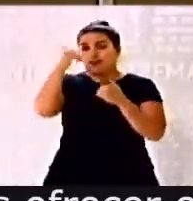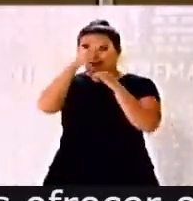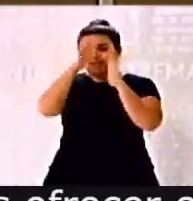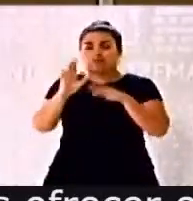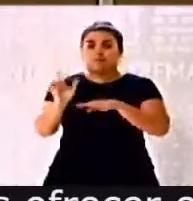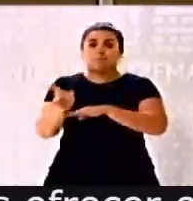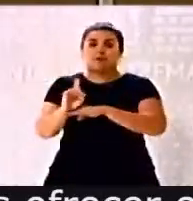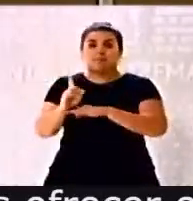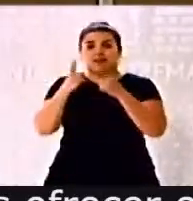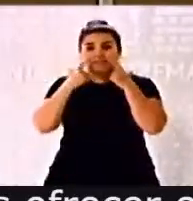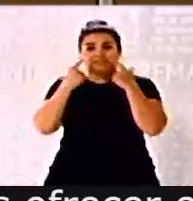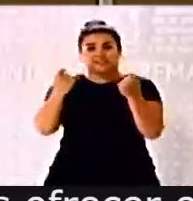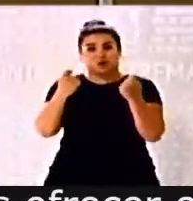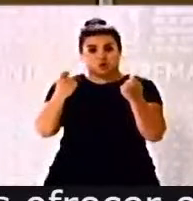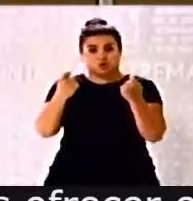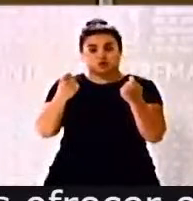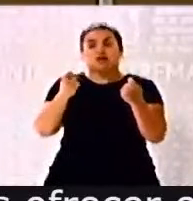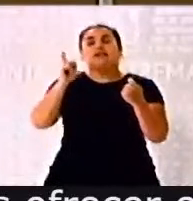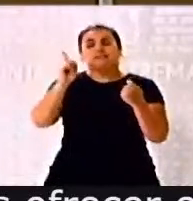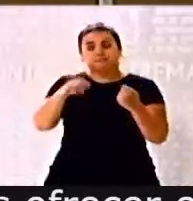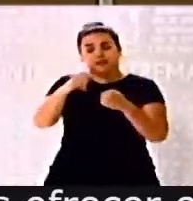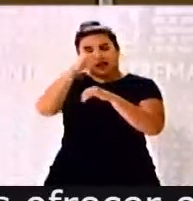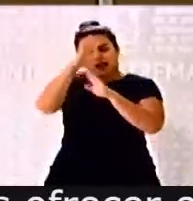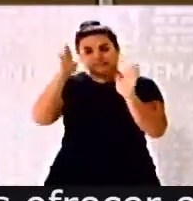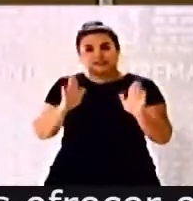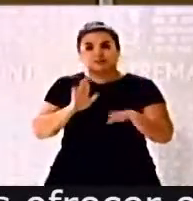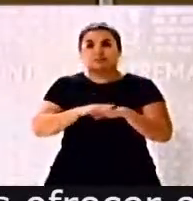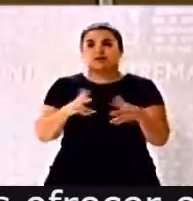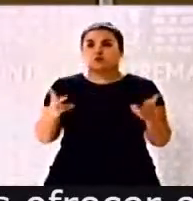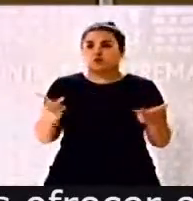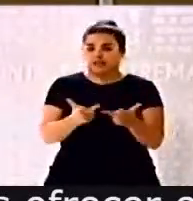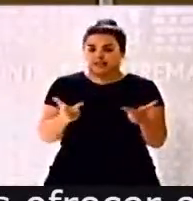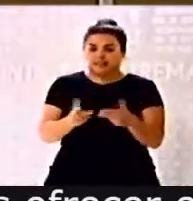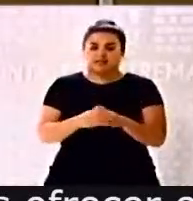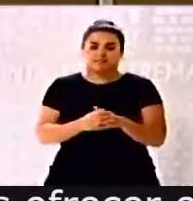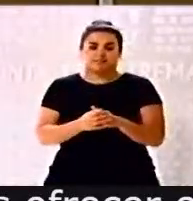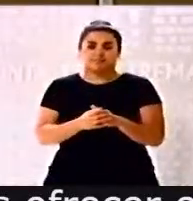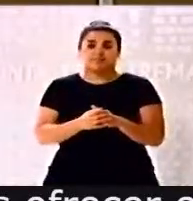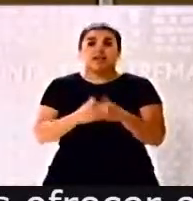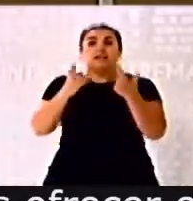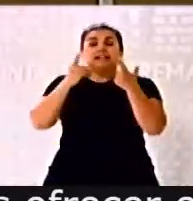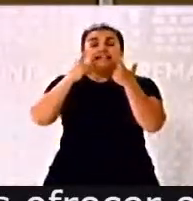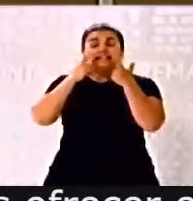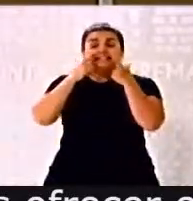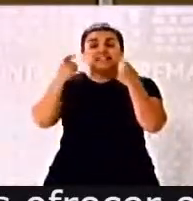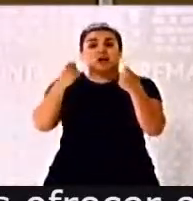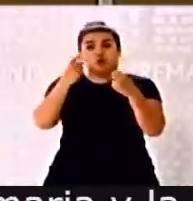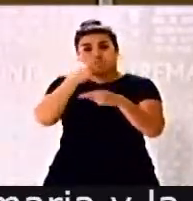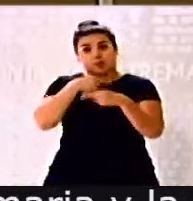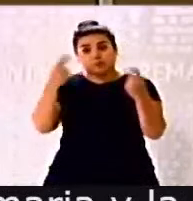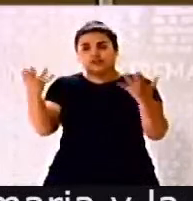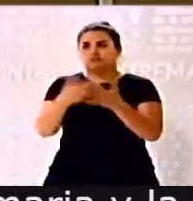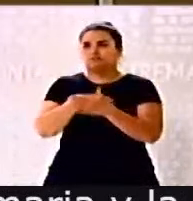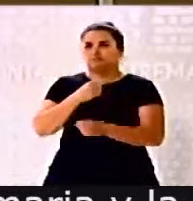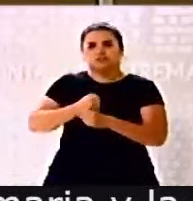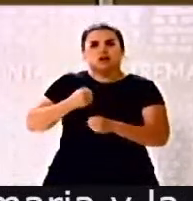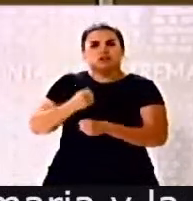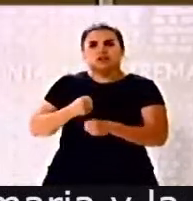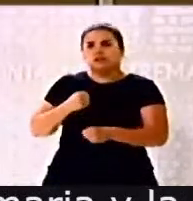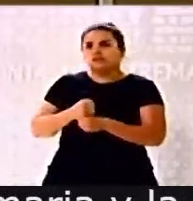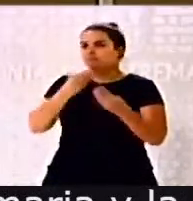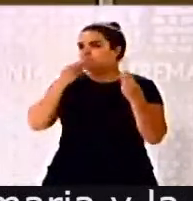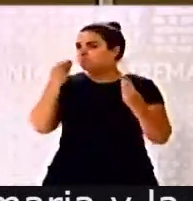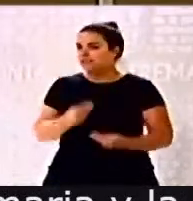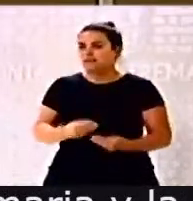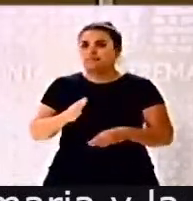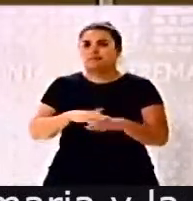primaria de salud, desde su atención a las urgencias y desde la salud pública, todo el trabajo del mundo